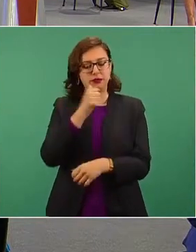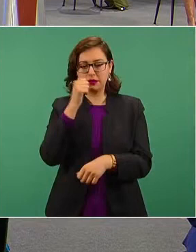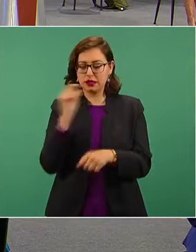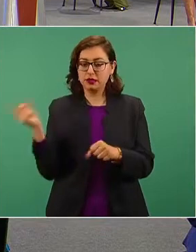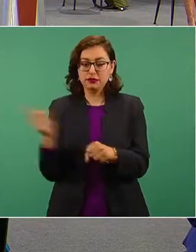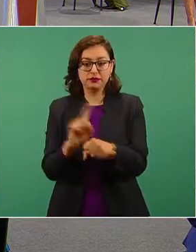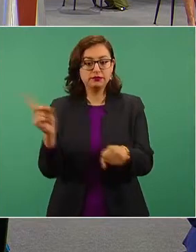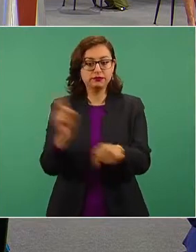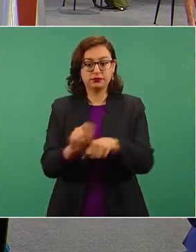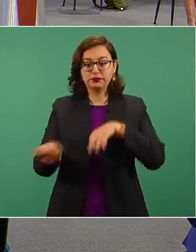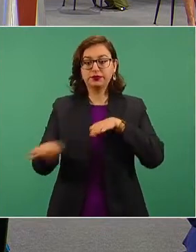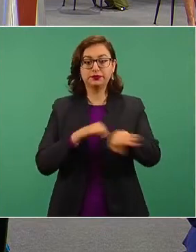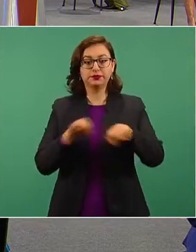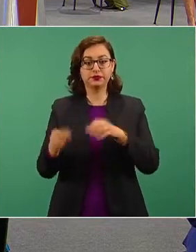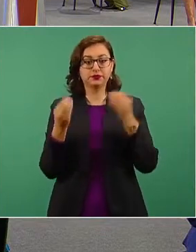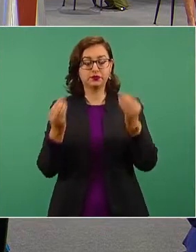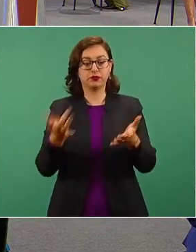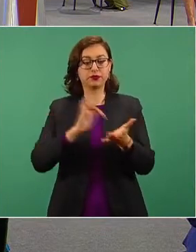Muchas gracias, presidente.